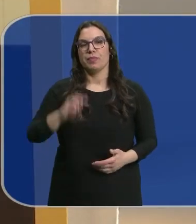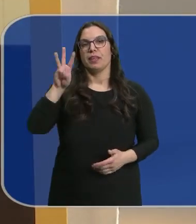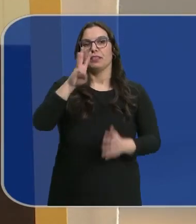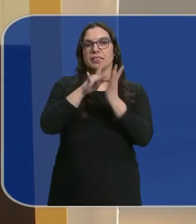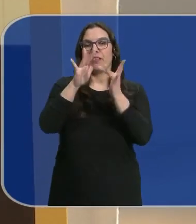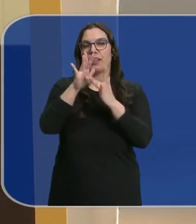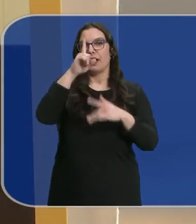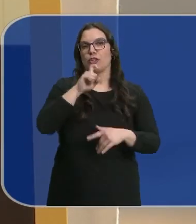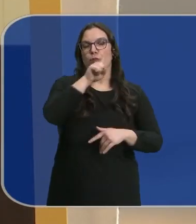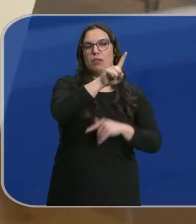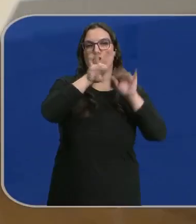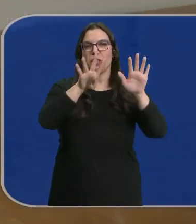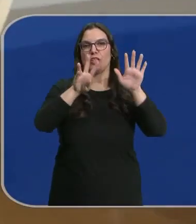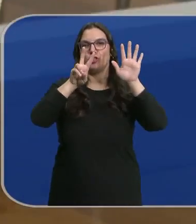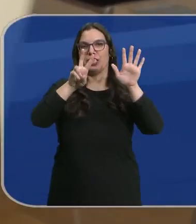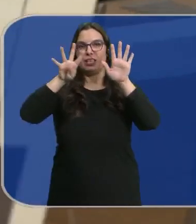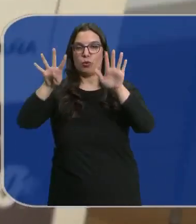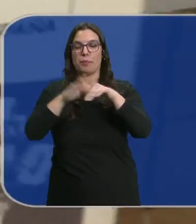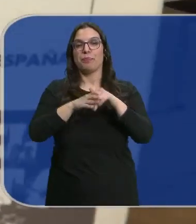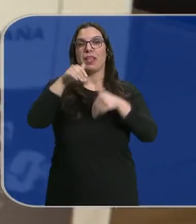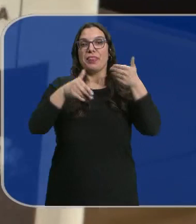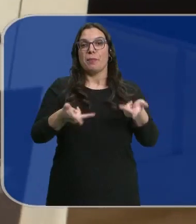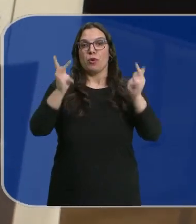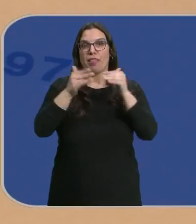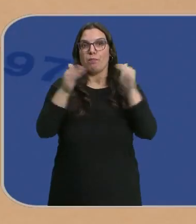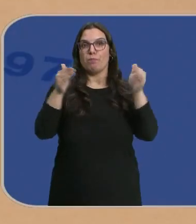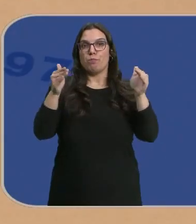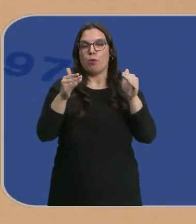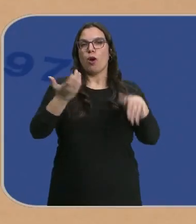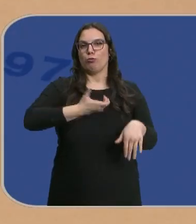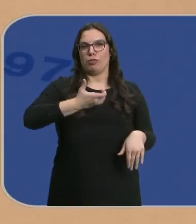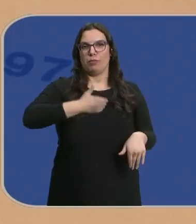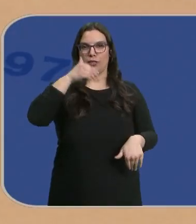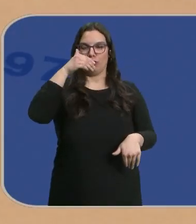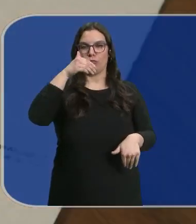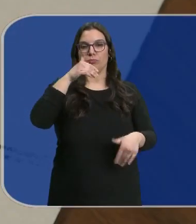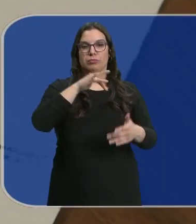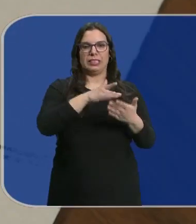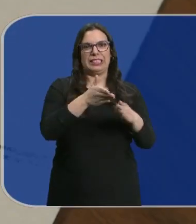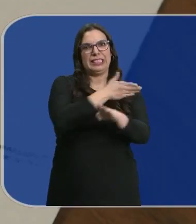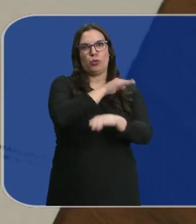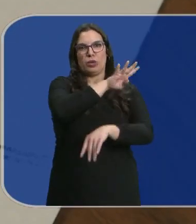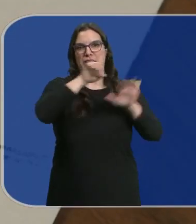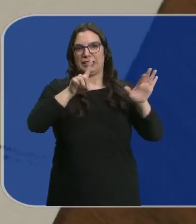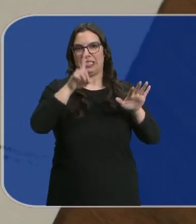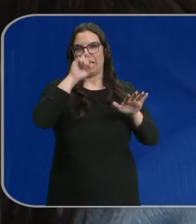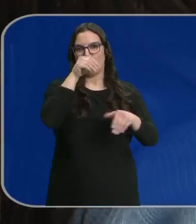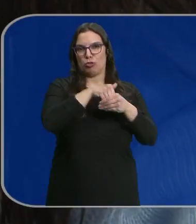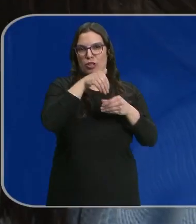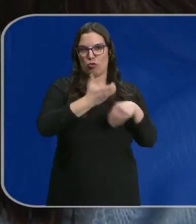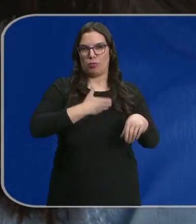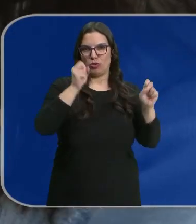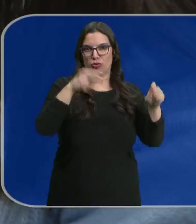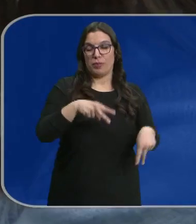3 de abril de 1979. La democracia llega a los ayuntamientos por primera vez tras 46 años. Al igual